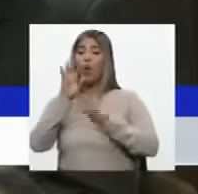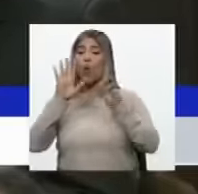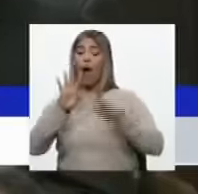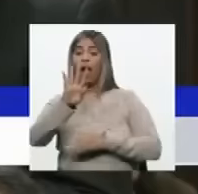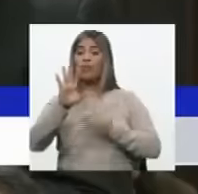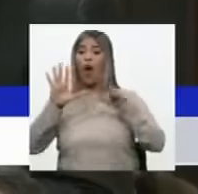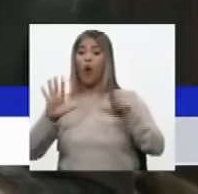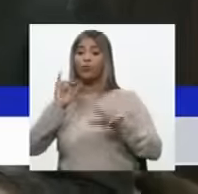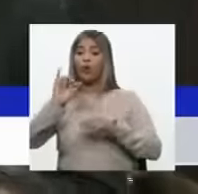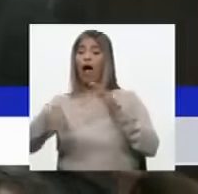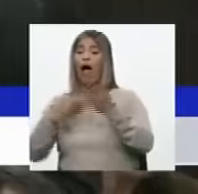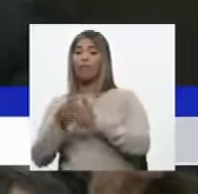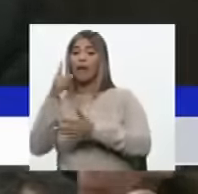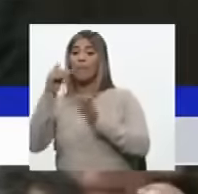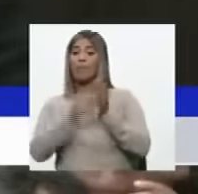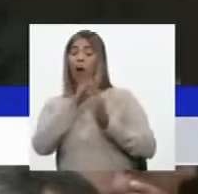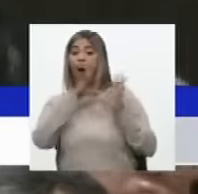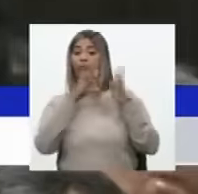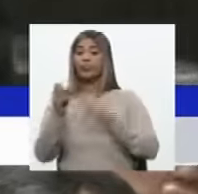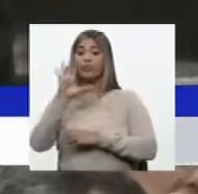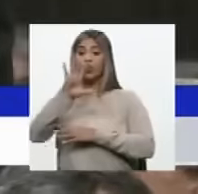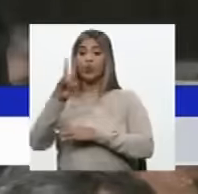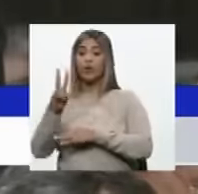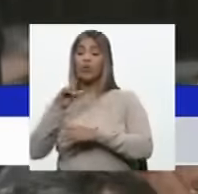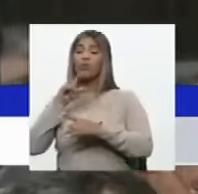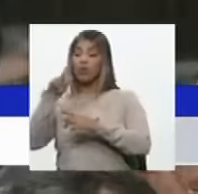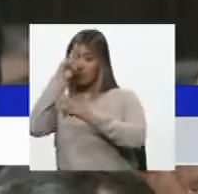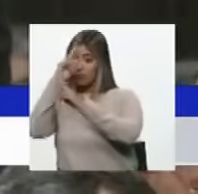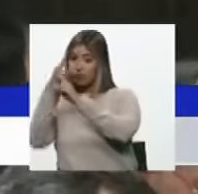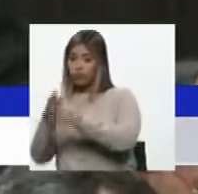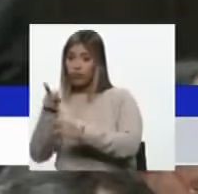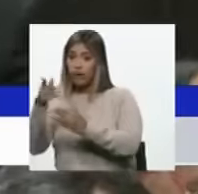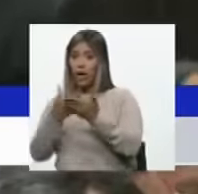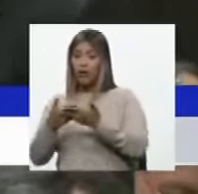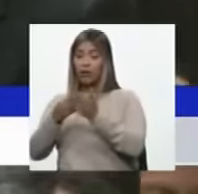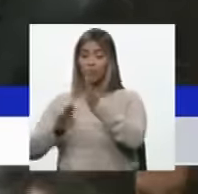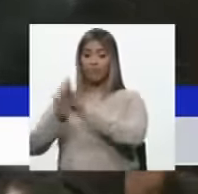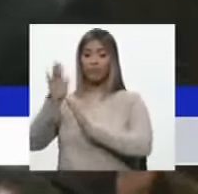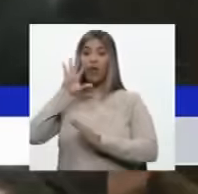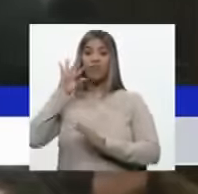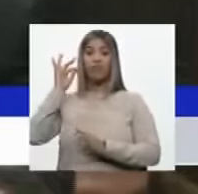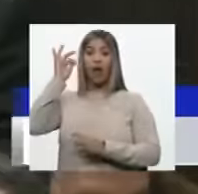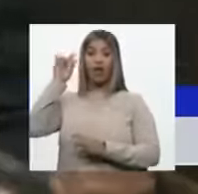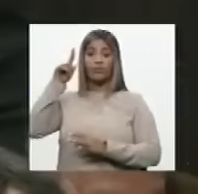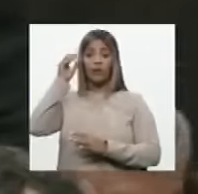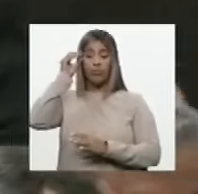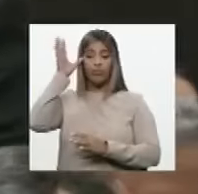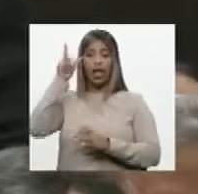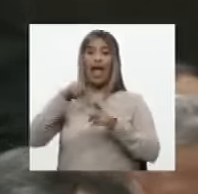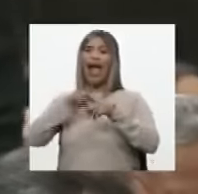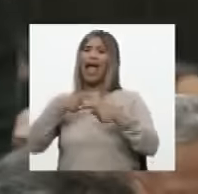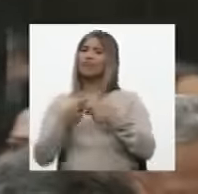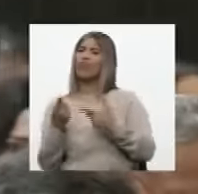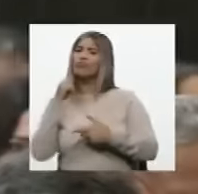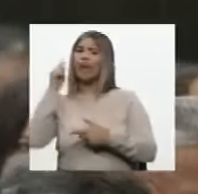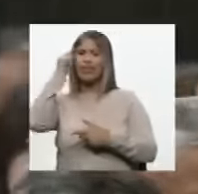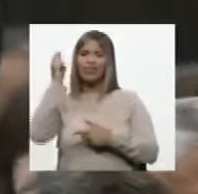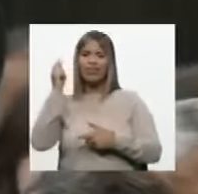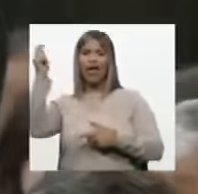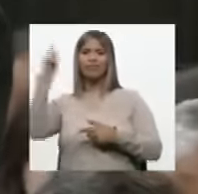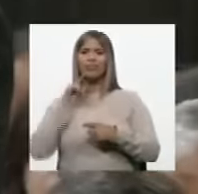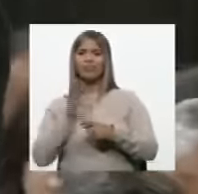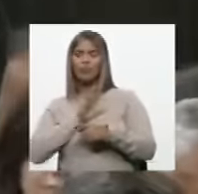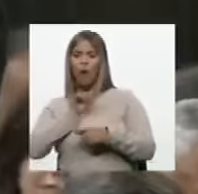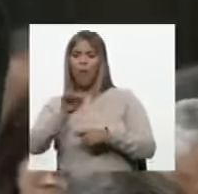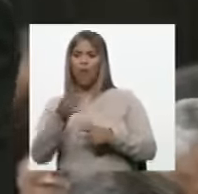1952, venía de ser reconocido en sus estudios en Francia. Entonces, la tesis de los adecos, que el